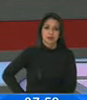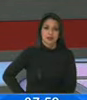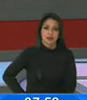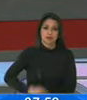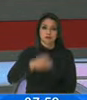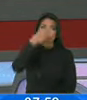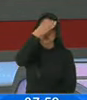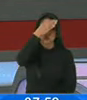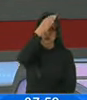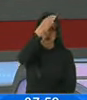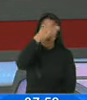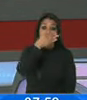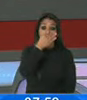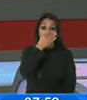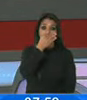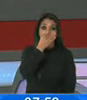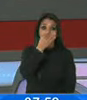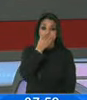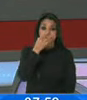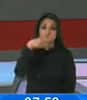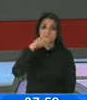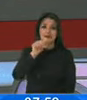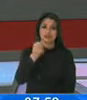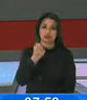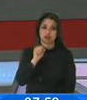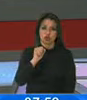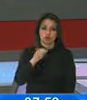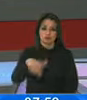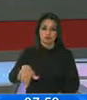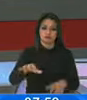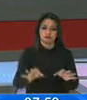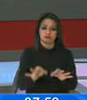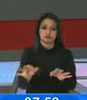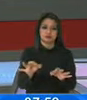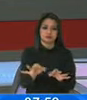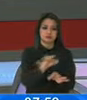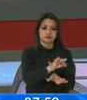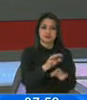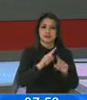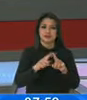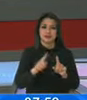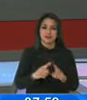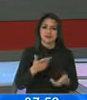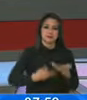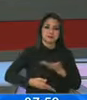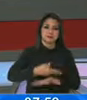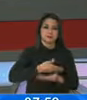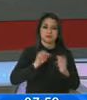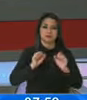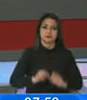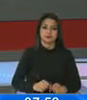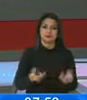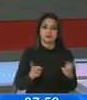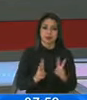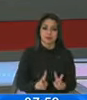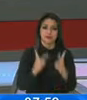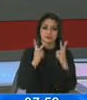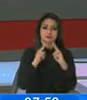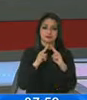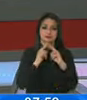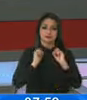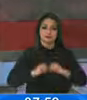la cultura, pues, pasto, que es lo que une a estos pueblos hermanos, hay mucho para compartir y sobre todo para que usted conozca.